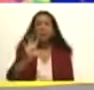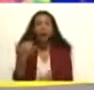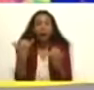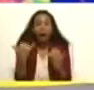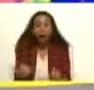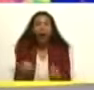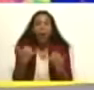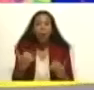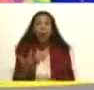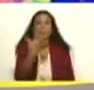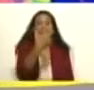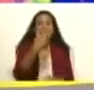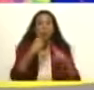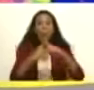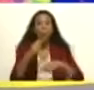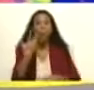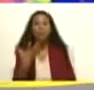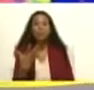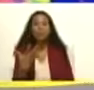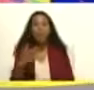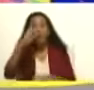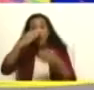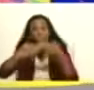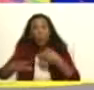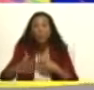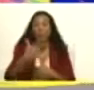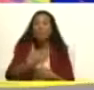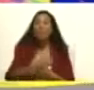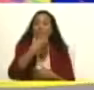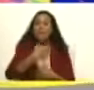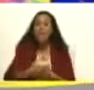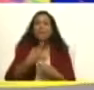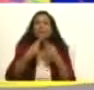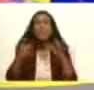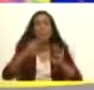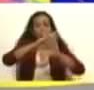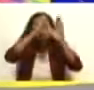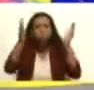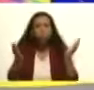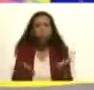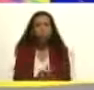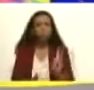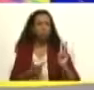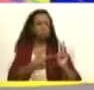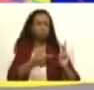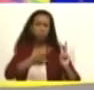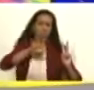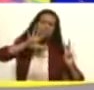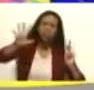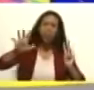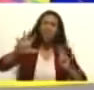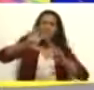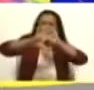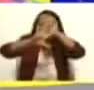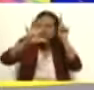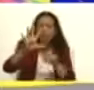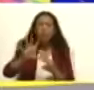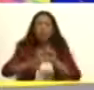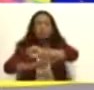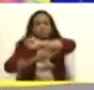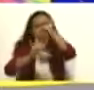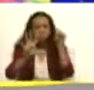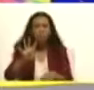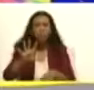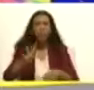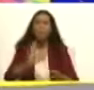bueno, con el 5x5, para el próximo 3 de diciembre decirle al mundo que 5 veces sí, el Esequibo